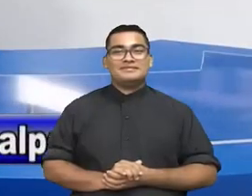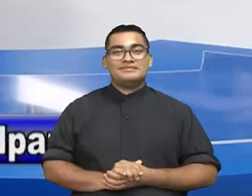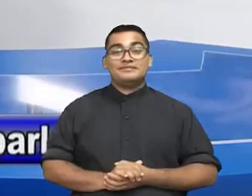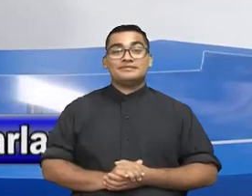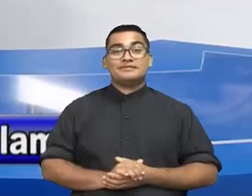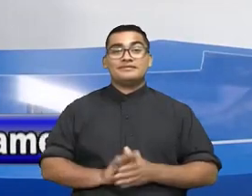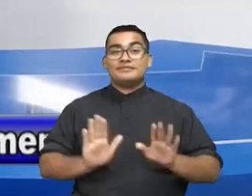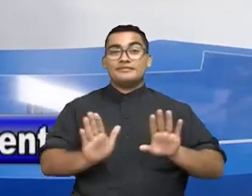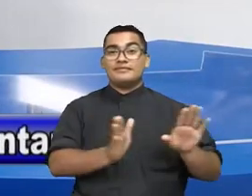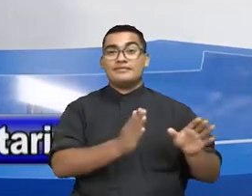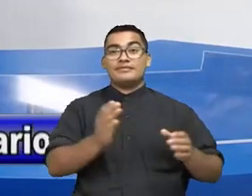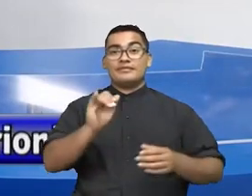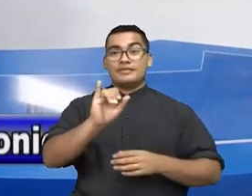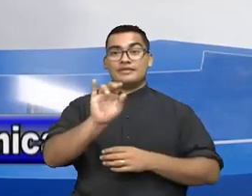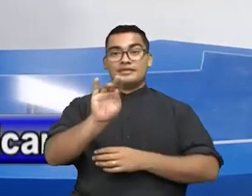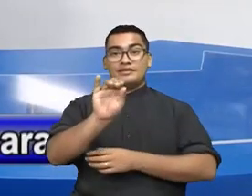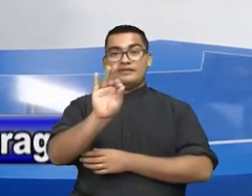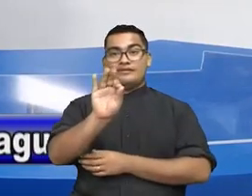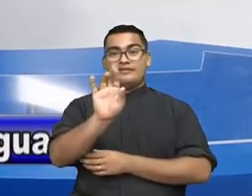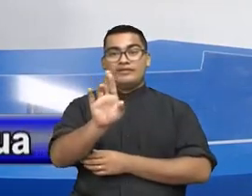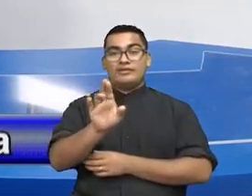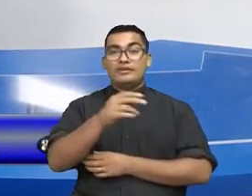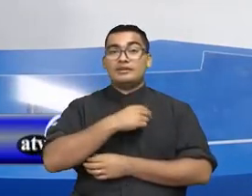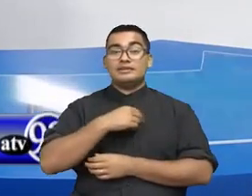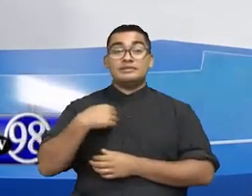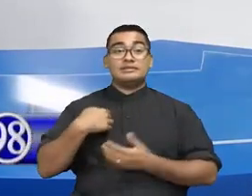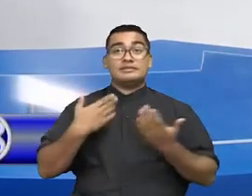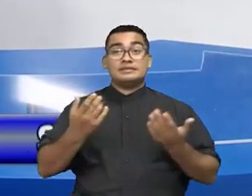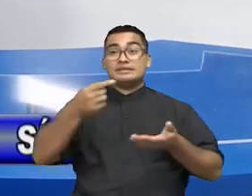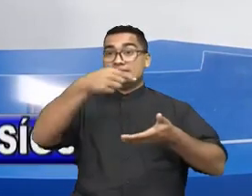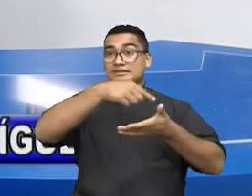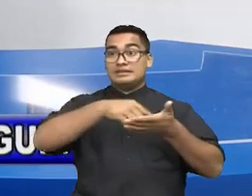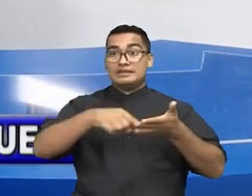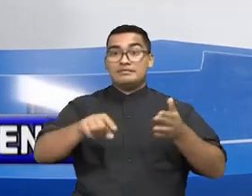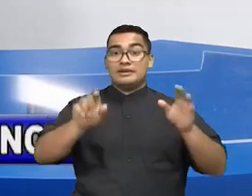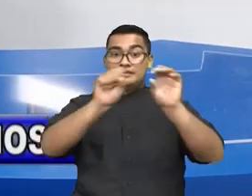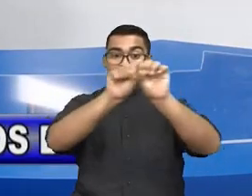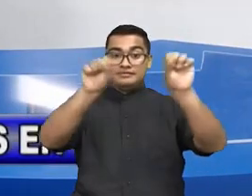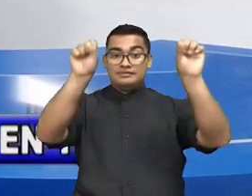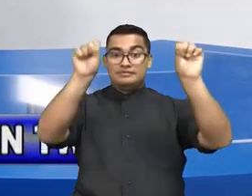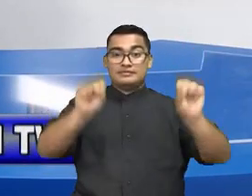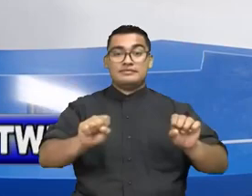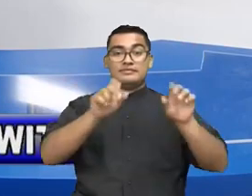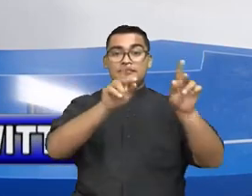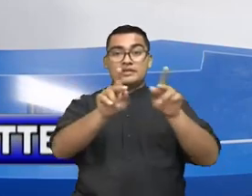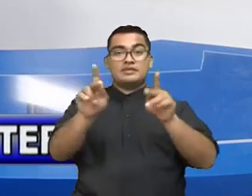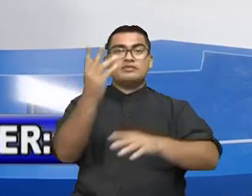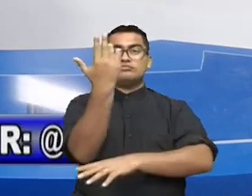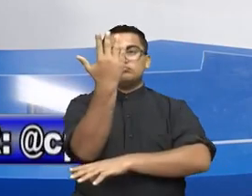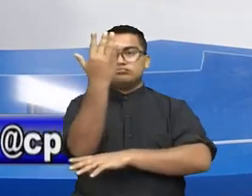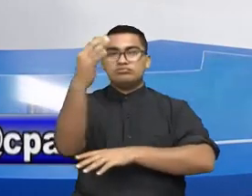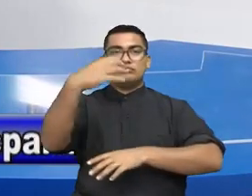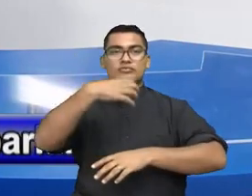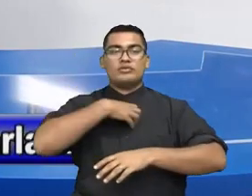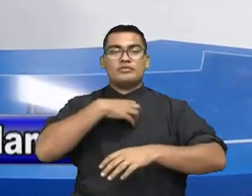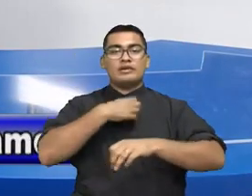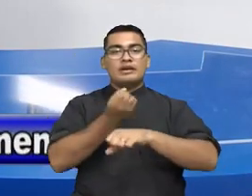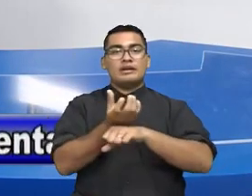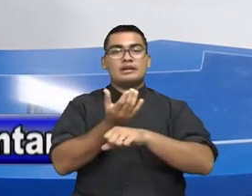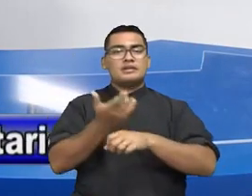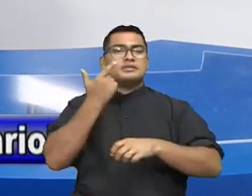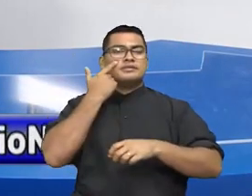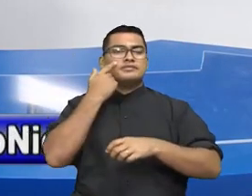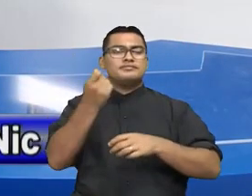Por otra parte, el INAFOR desarrollará esta semana un taller con regentes, dueños de bosques y alcaldías para dar a conocer